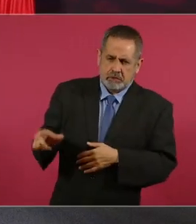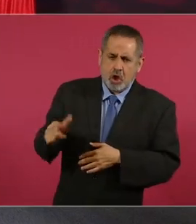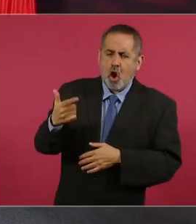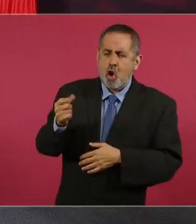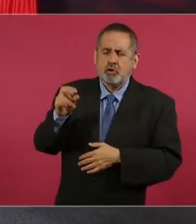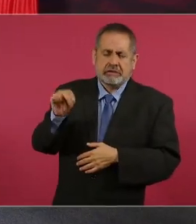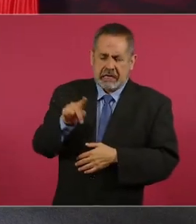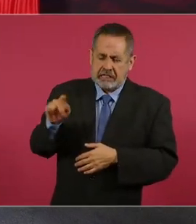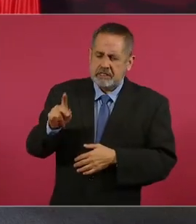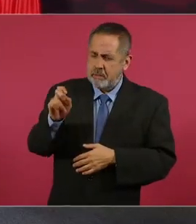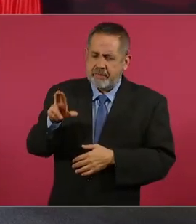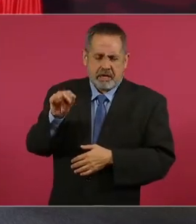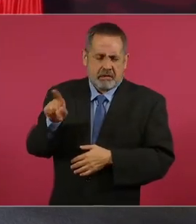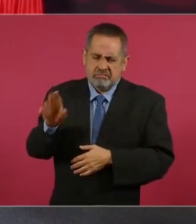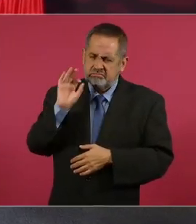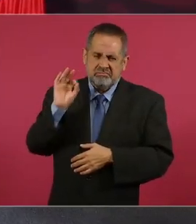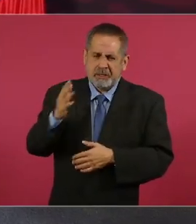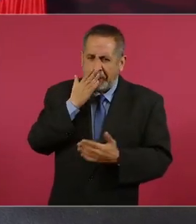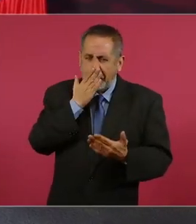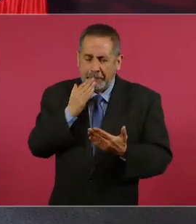sea,